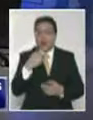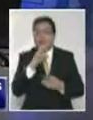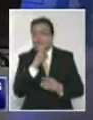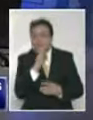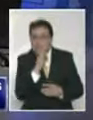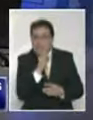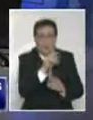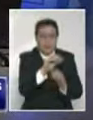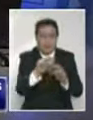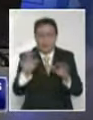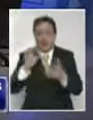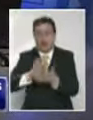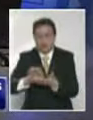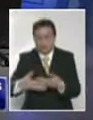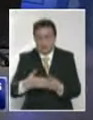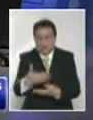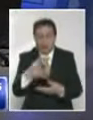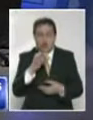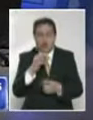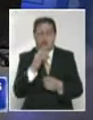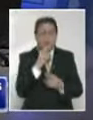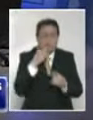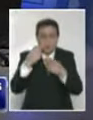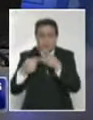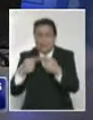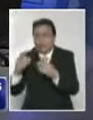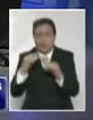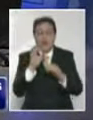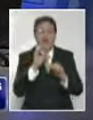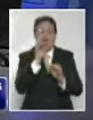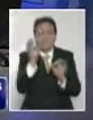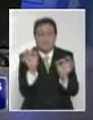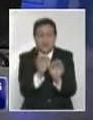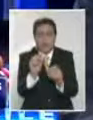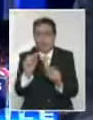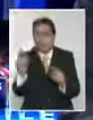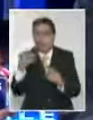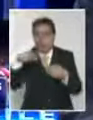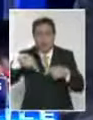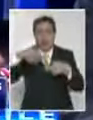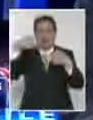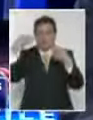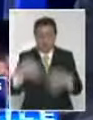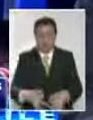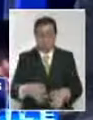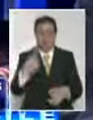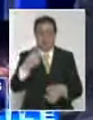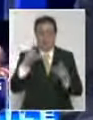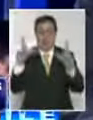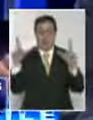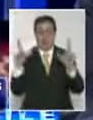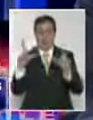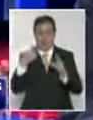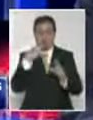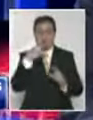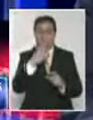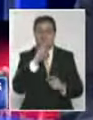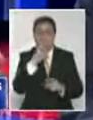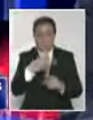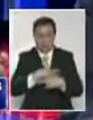prensa escrita o por distintos mecanismos. Hoy día las imágenes hablaron y hablaron con mucha fuerza y con mucha